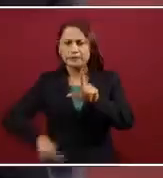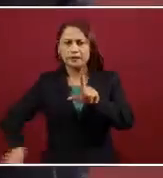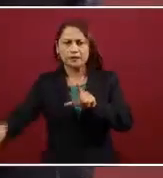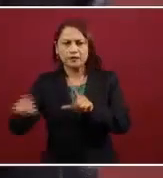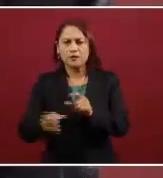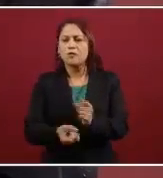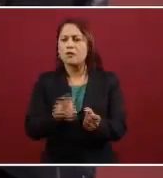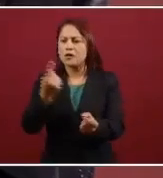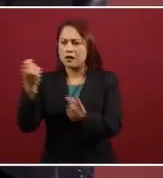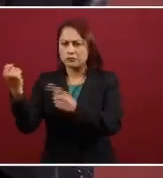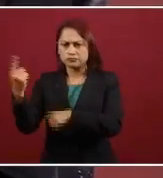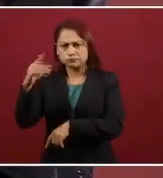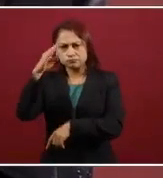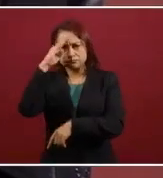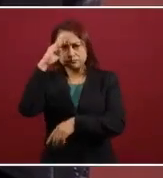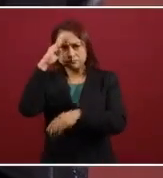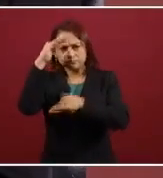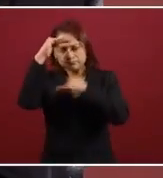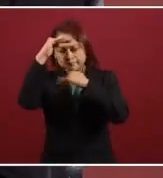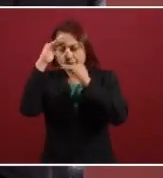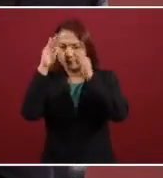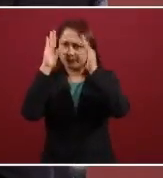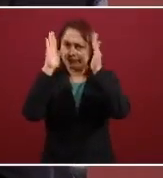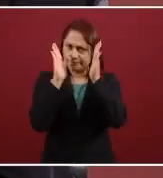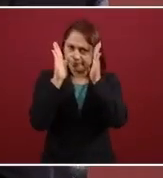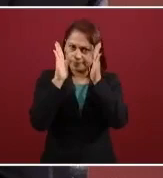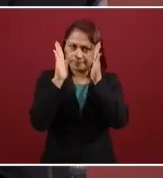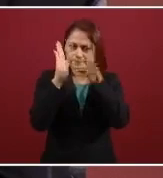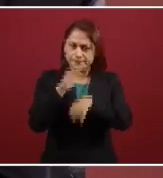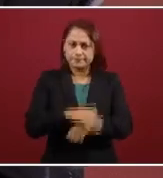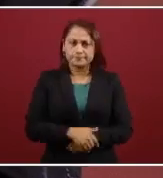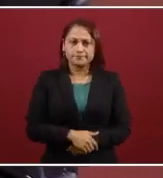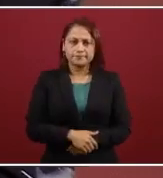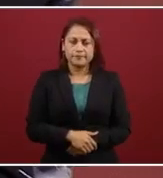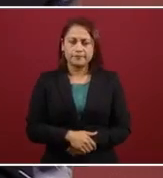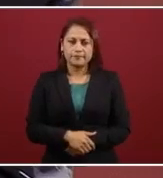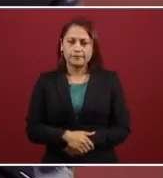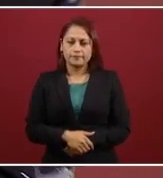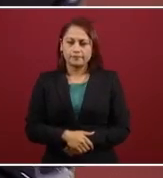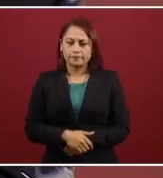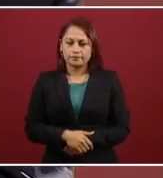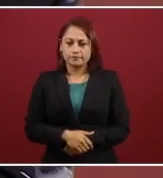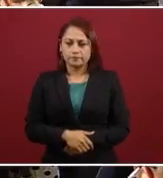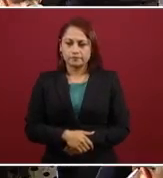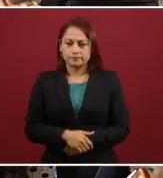siempre. Ni cuando